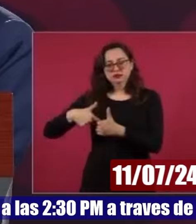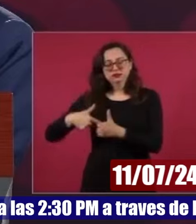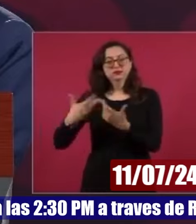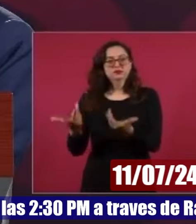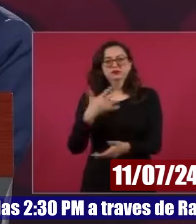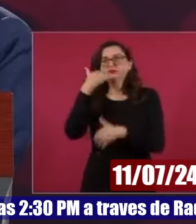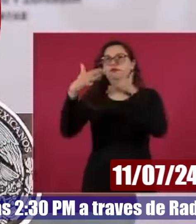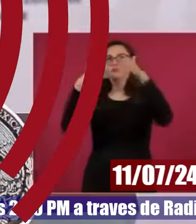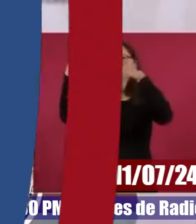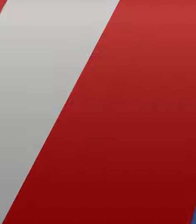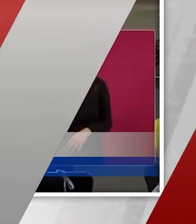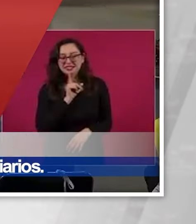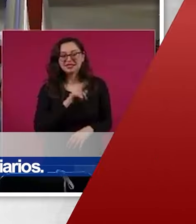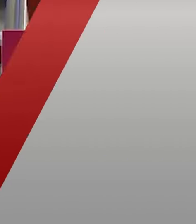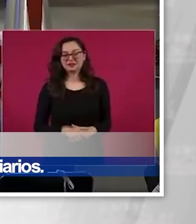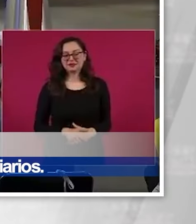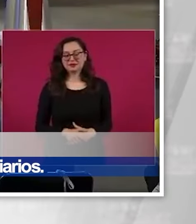así lo